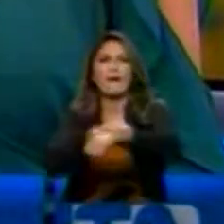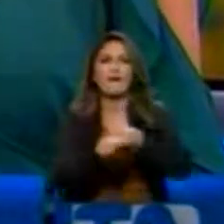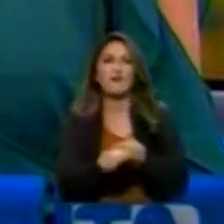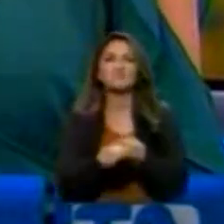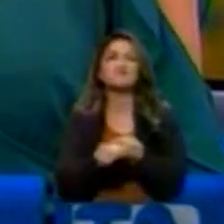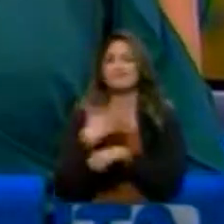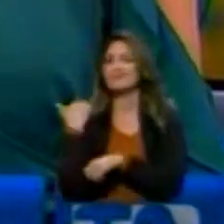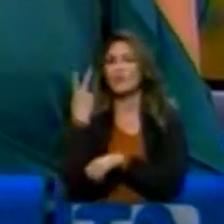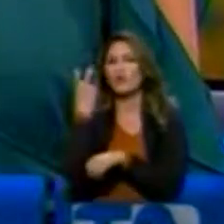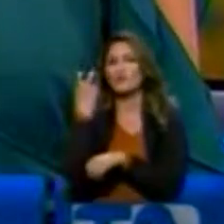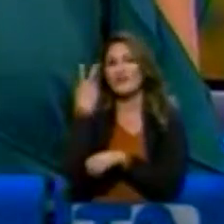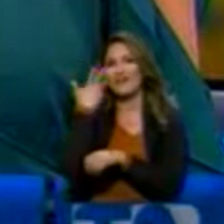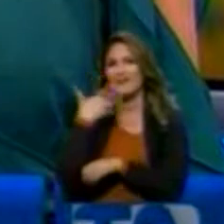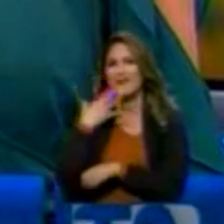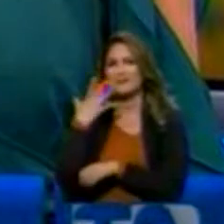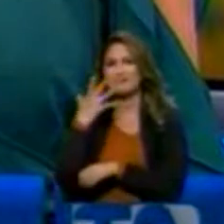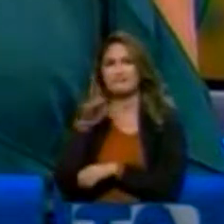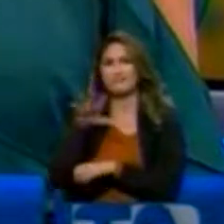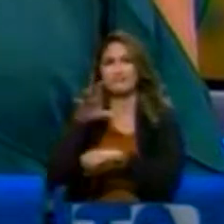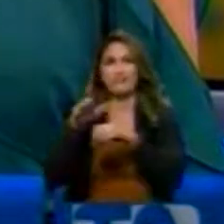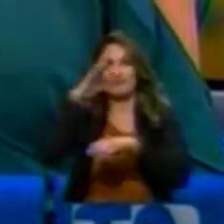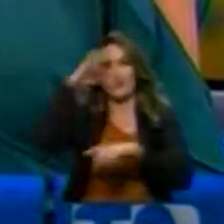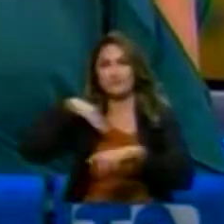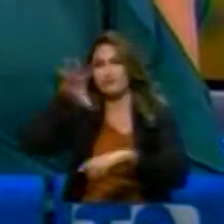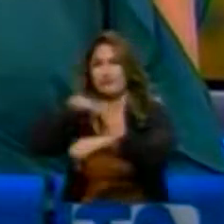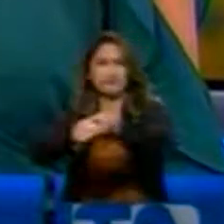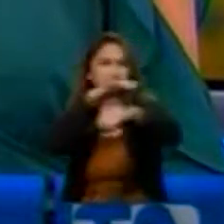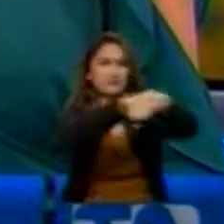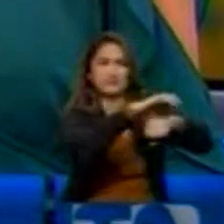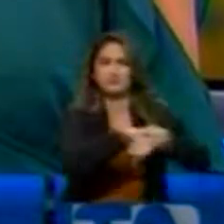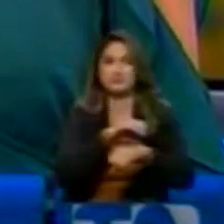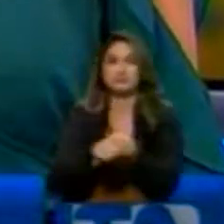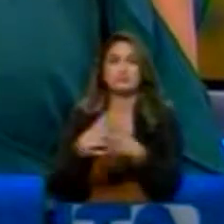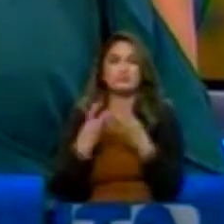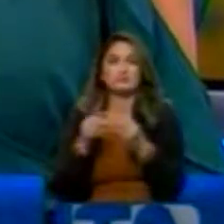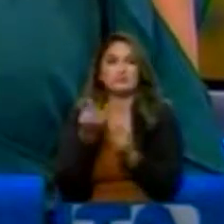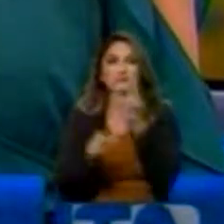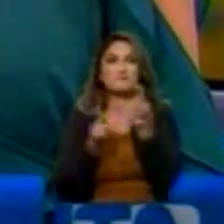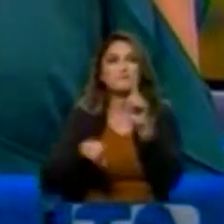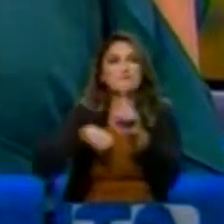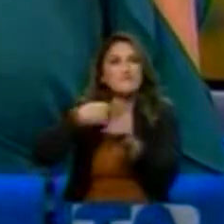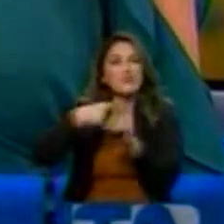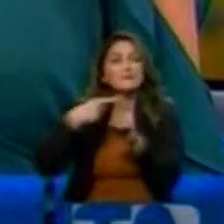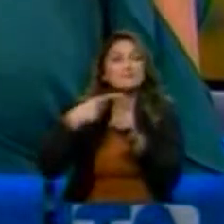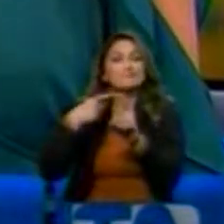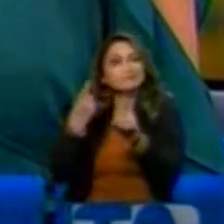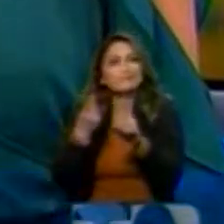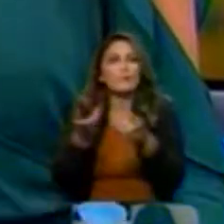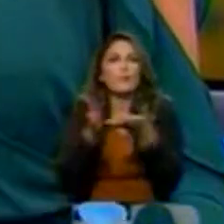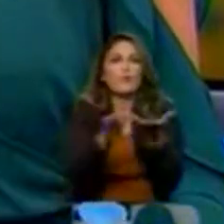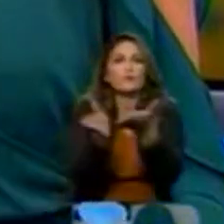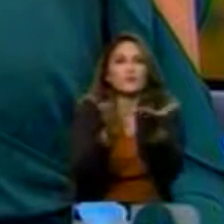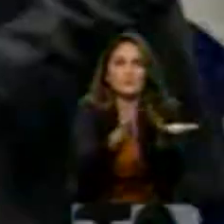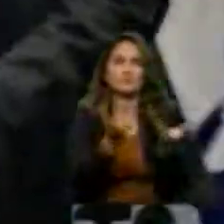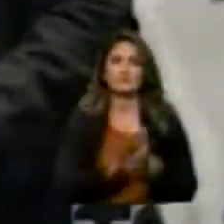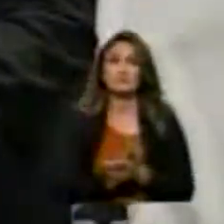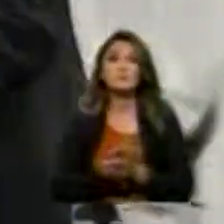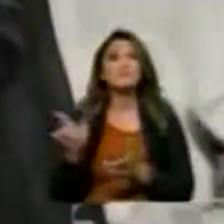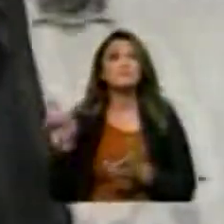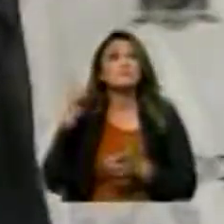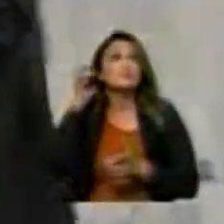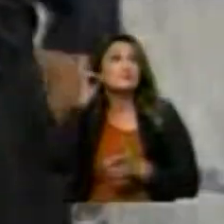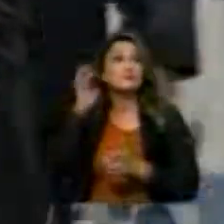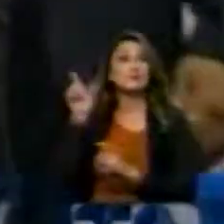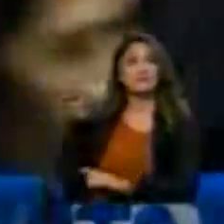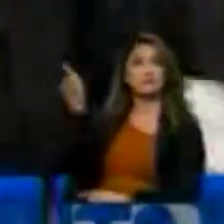en todo el país. La ministra de Gobierno, María Paula Romo, defendió la labor policial y dijo que no renunciará. La